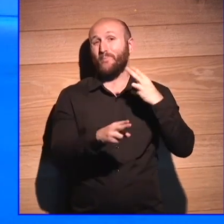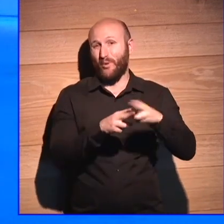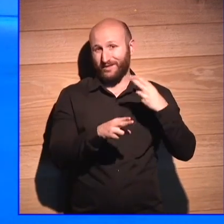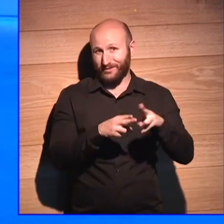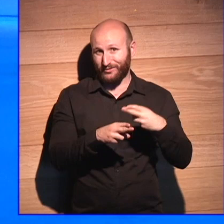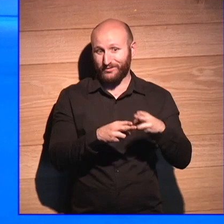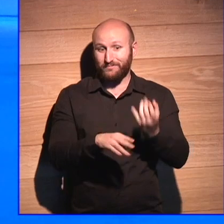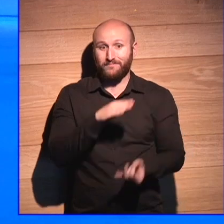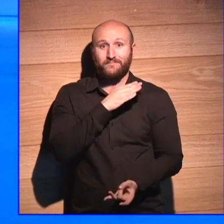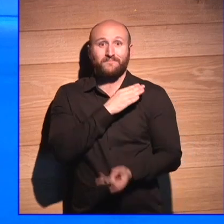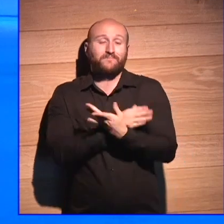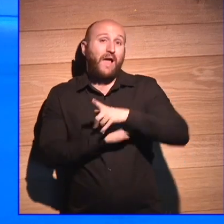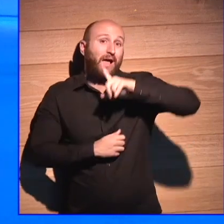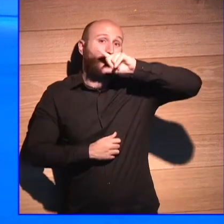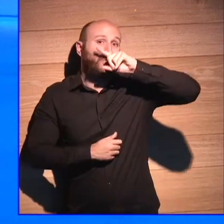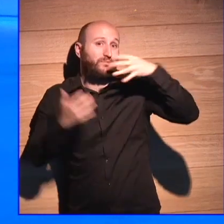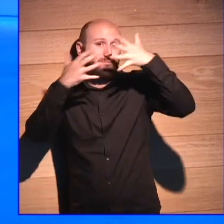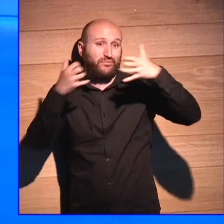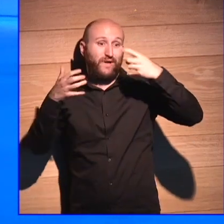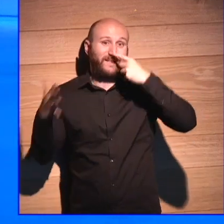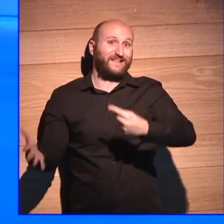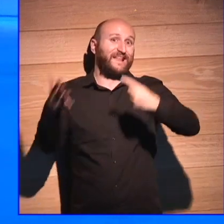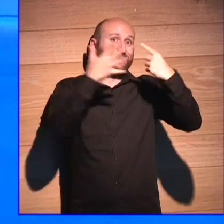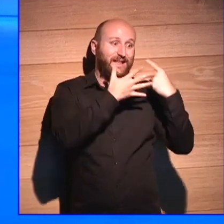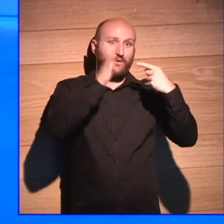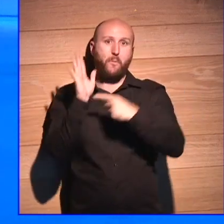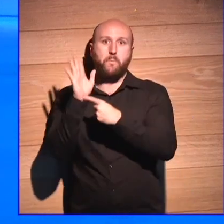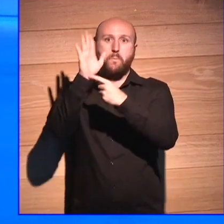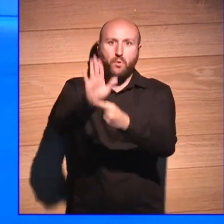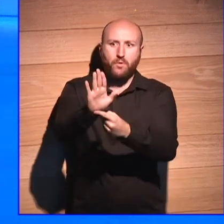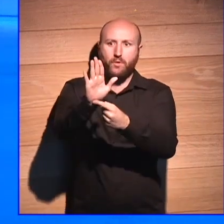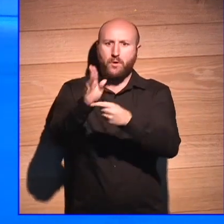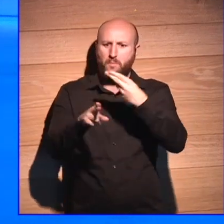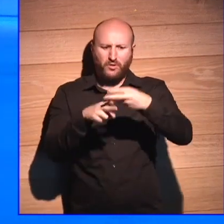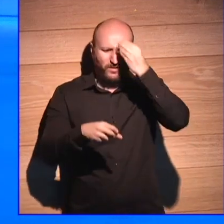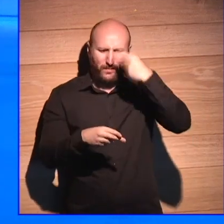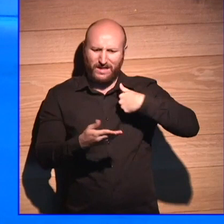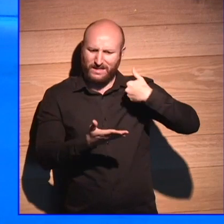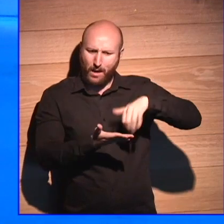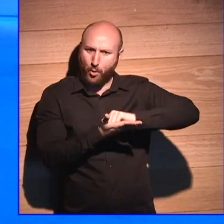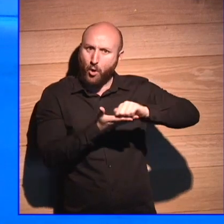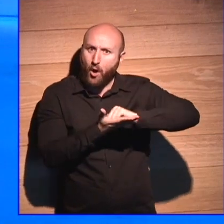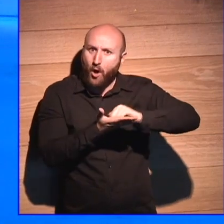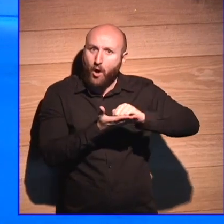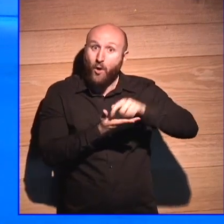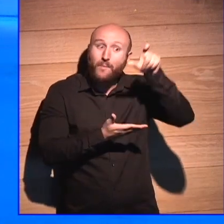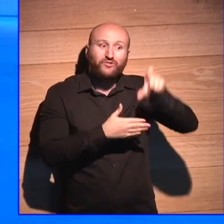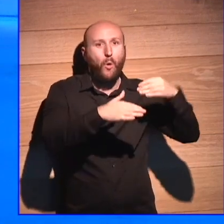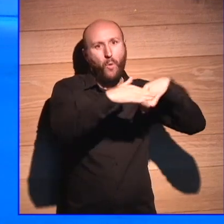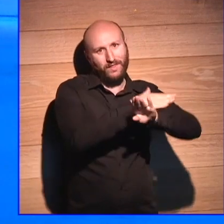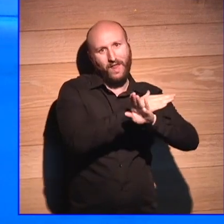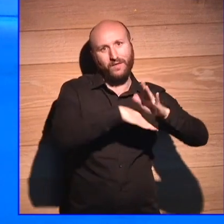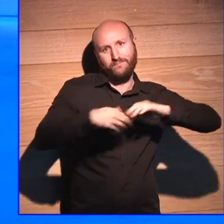golpe aparecen tweets que hicieron hace 6 años y que pensaban que habían borrado, pero alguien se lo había guardado, ¿no?